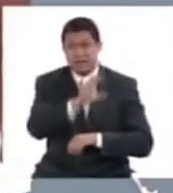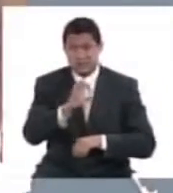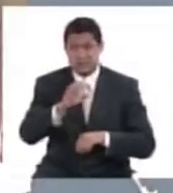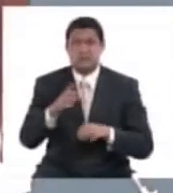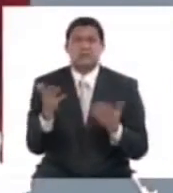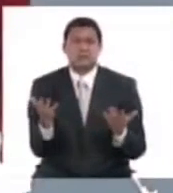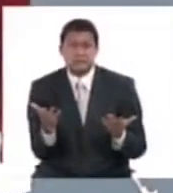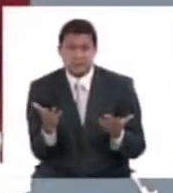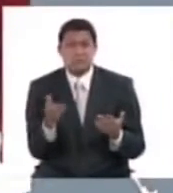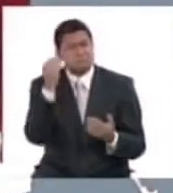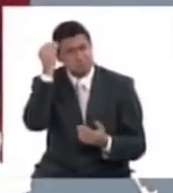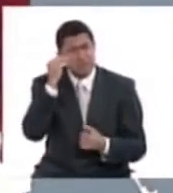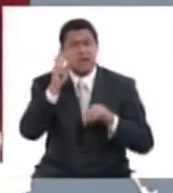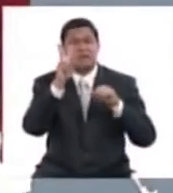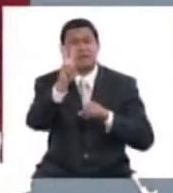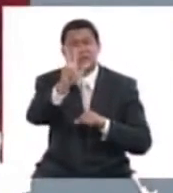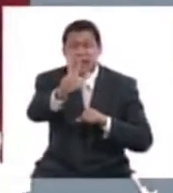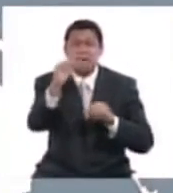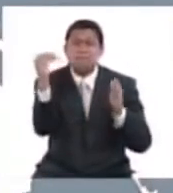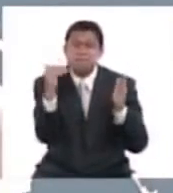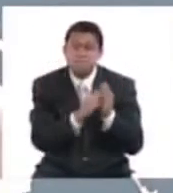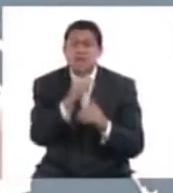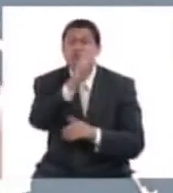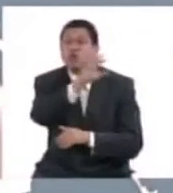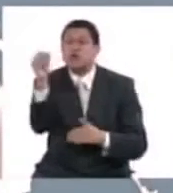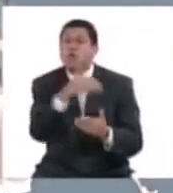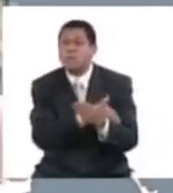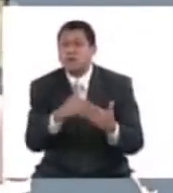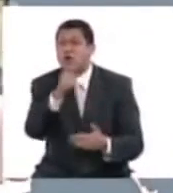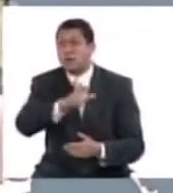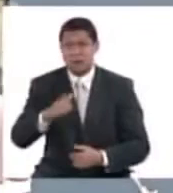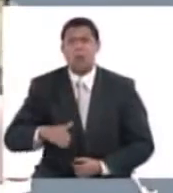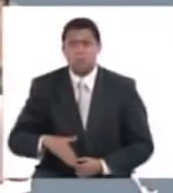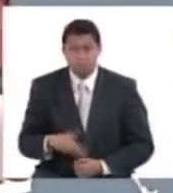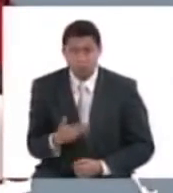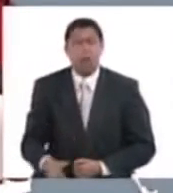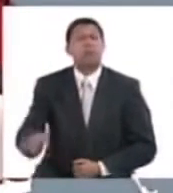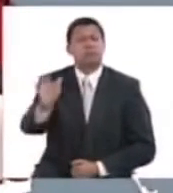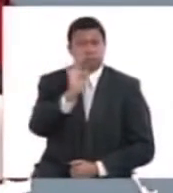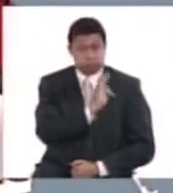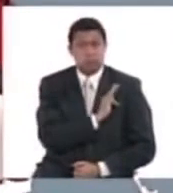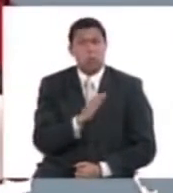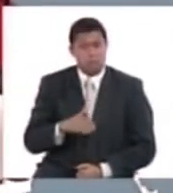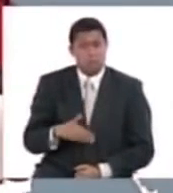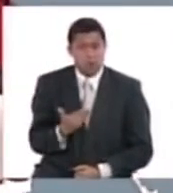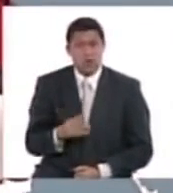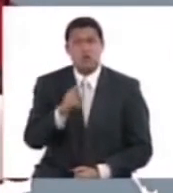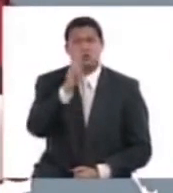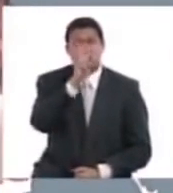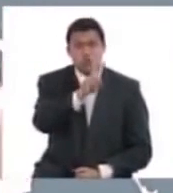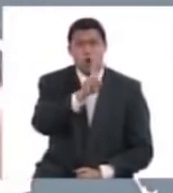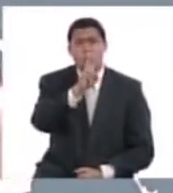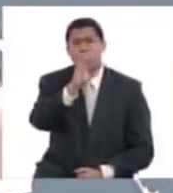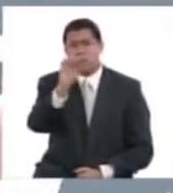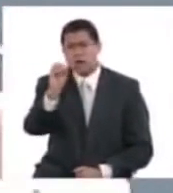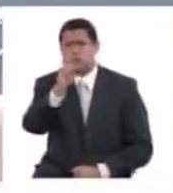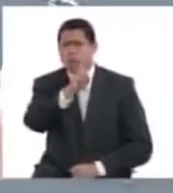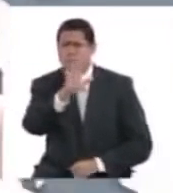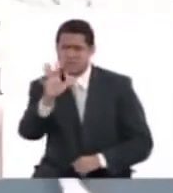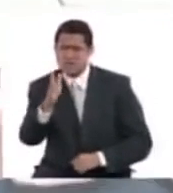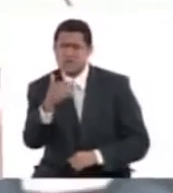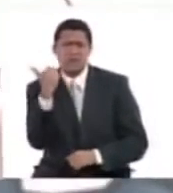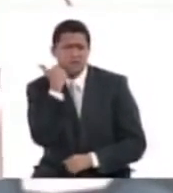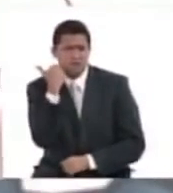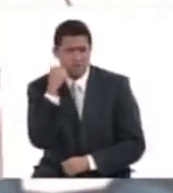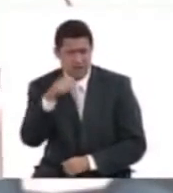territorios. Cerca de 3.200 millones de personas corren el riesgo de contraerlo. Entre 2000 y 2015, la incidencia